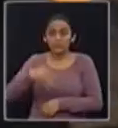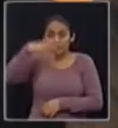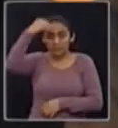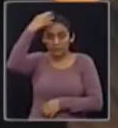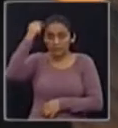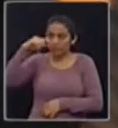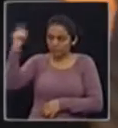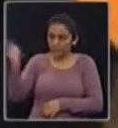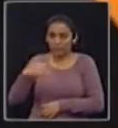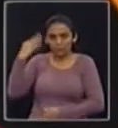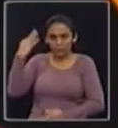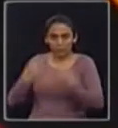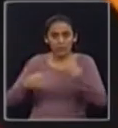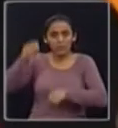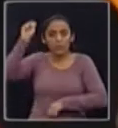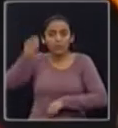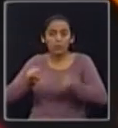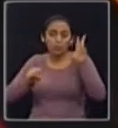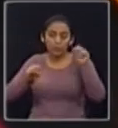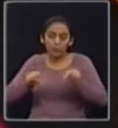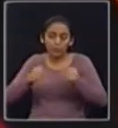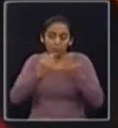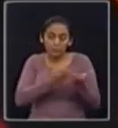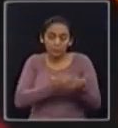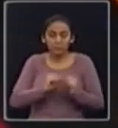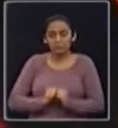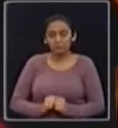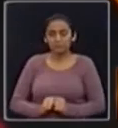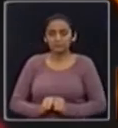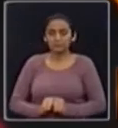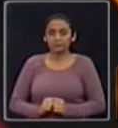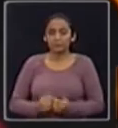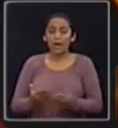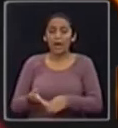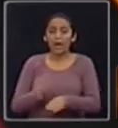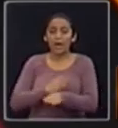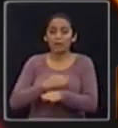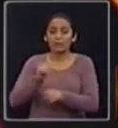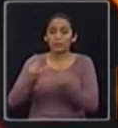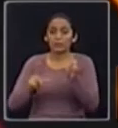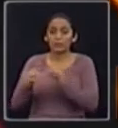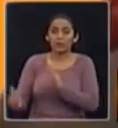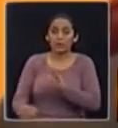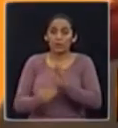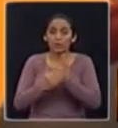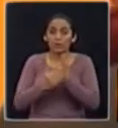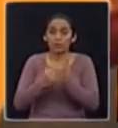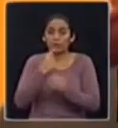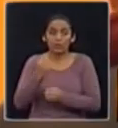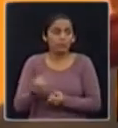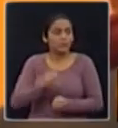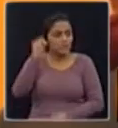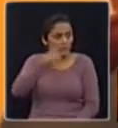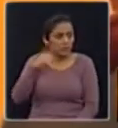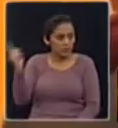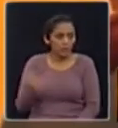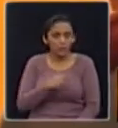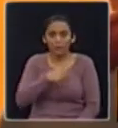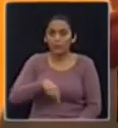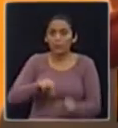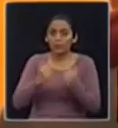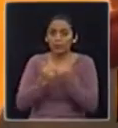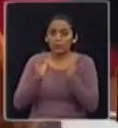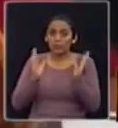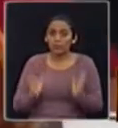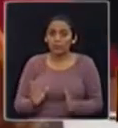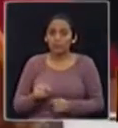vicepresidente de la República, Jorge Glass, que impulsaban sectores de la oposición y que tuvo el rechazo de la mayoría oficialista que compone el